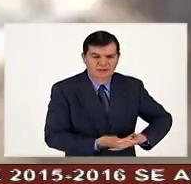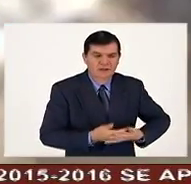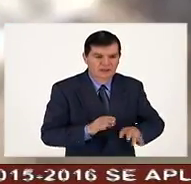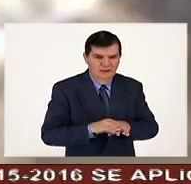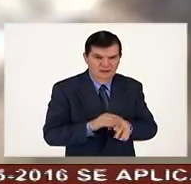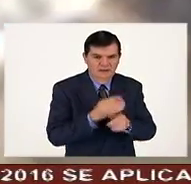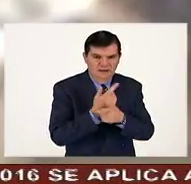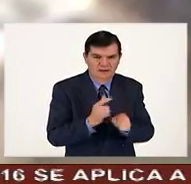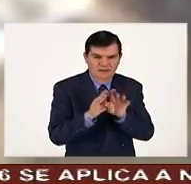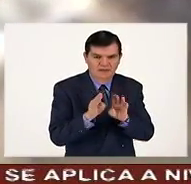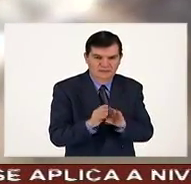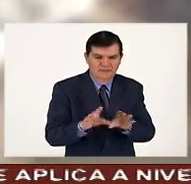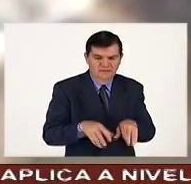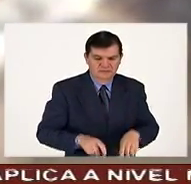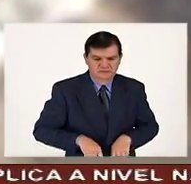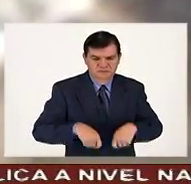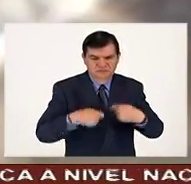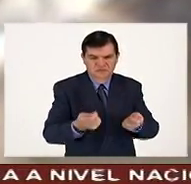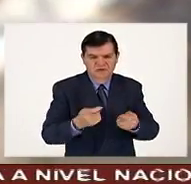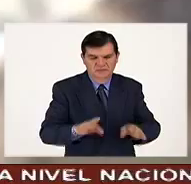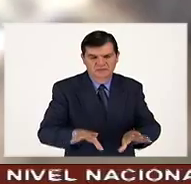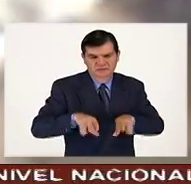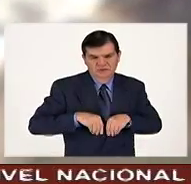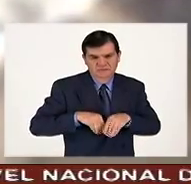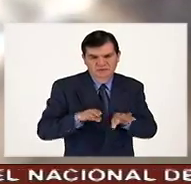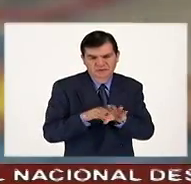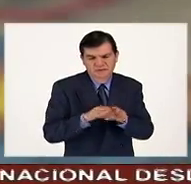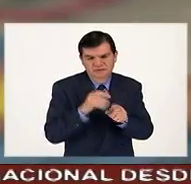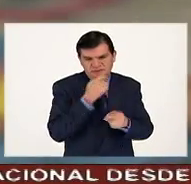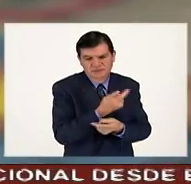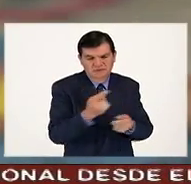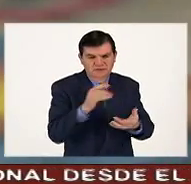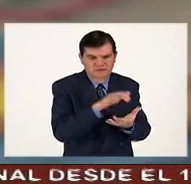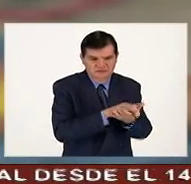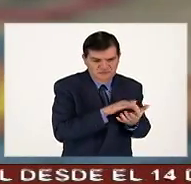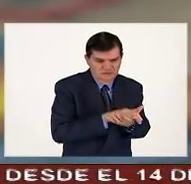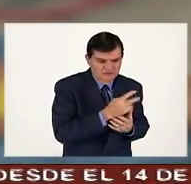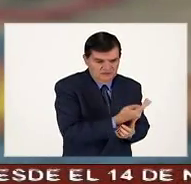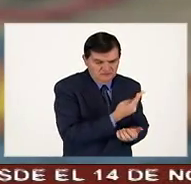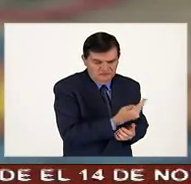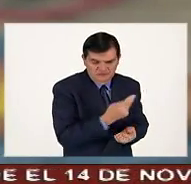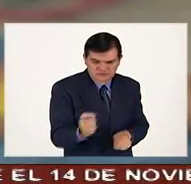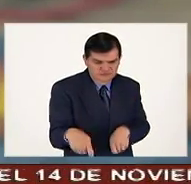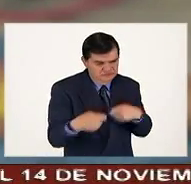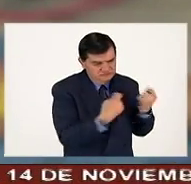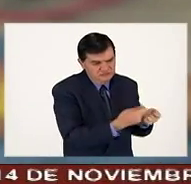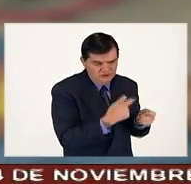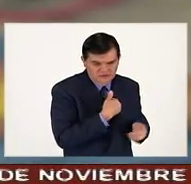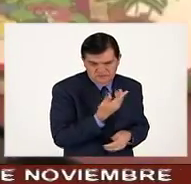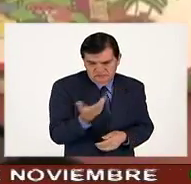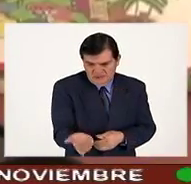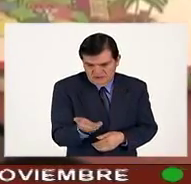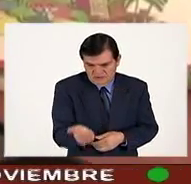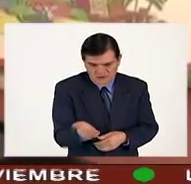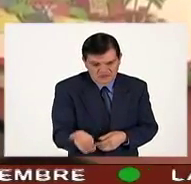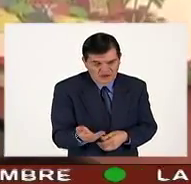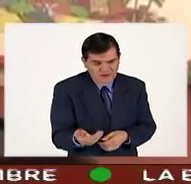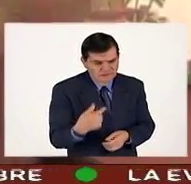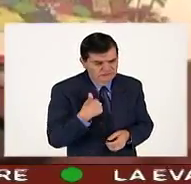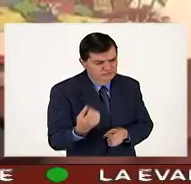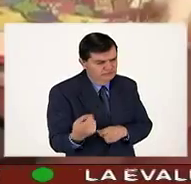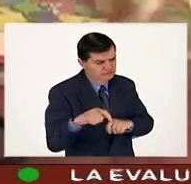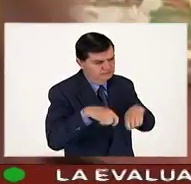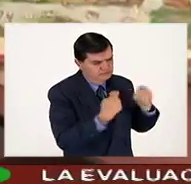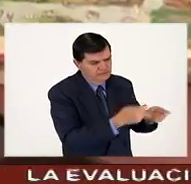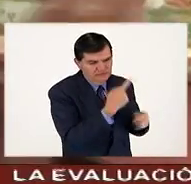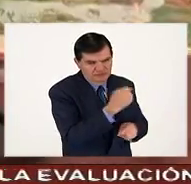libertad ceden al bebé en adopción son los que se les dan a los matrimonios que hacen solicitud en esta misma institución para